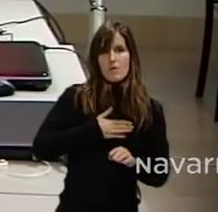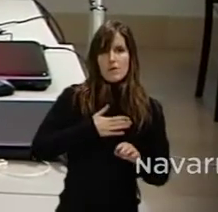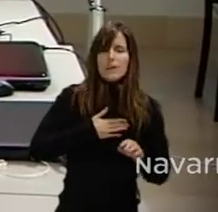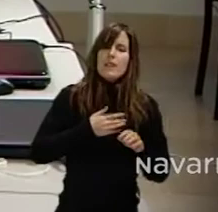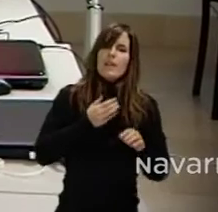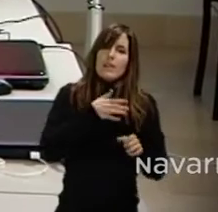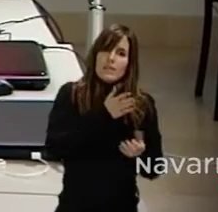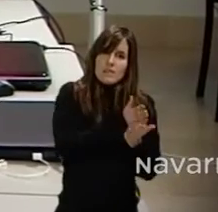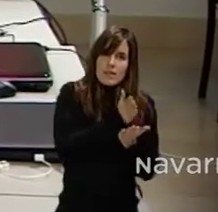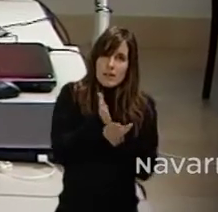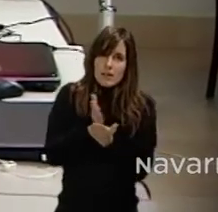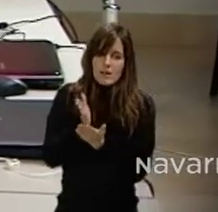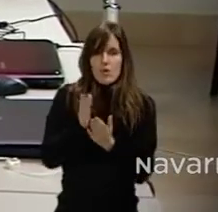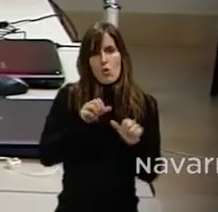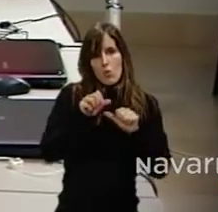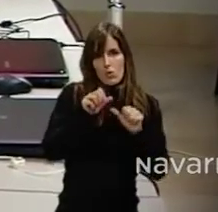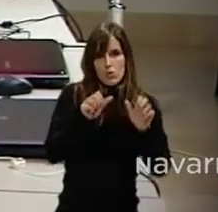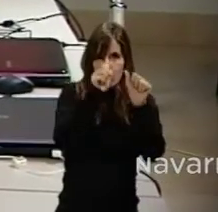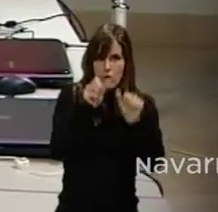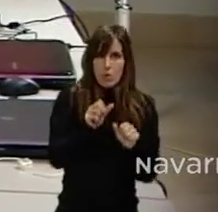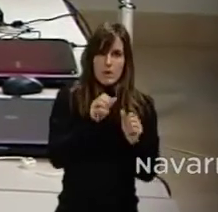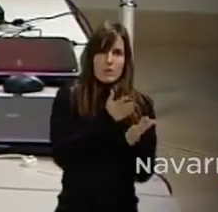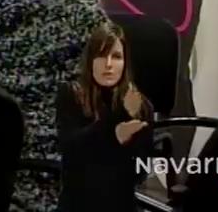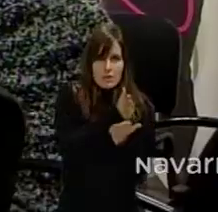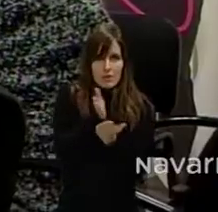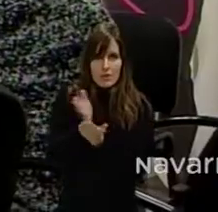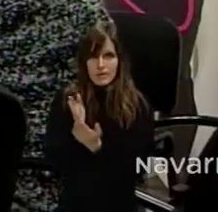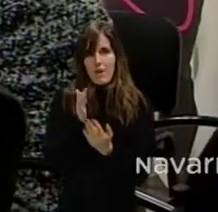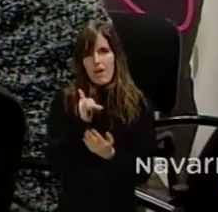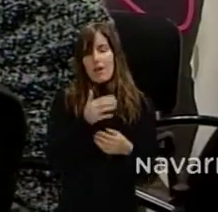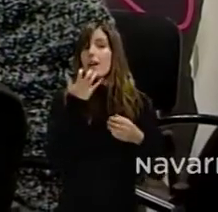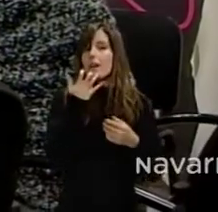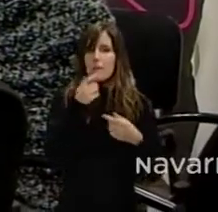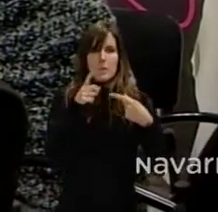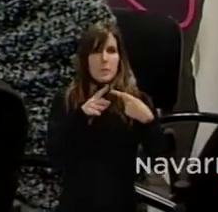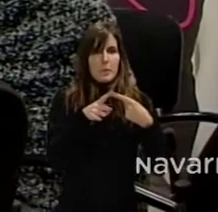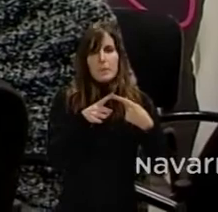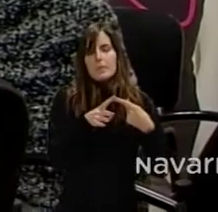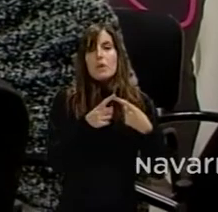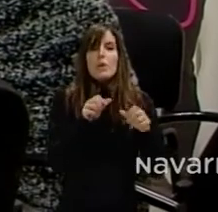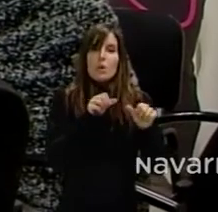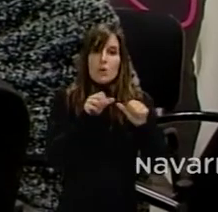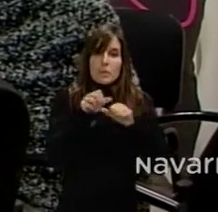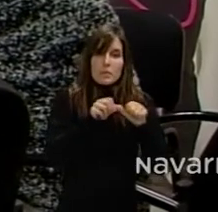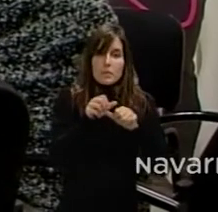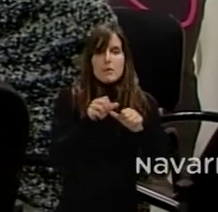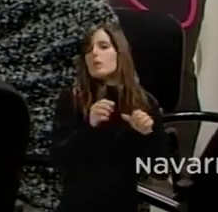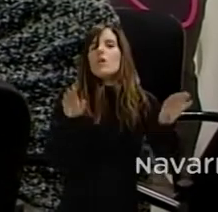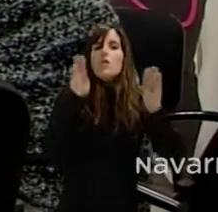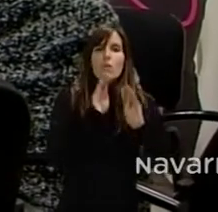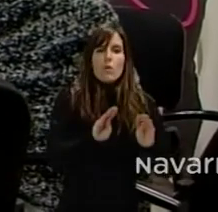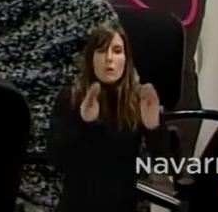distintas vías o modalidades de formación de cursos de formación en primer lugar tenemos los cursos de formación